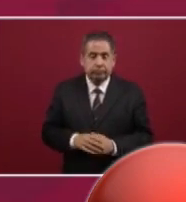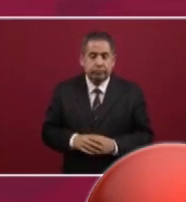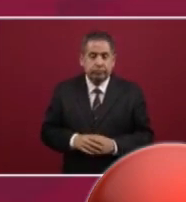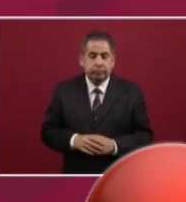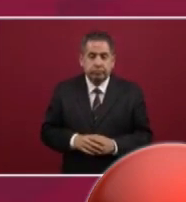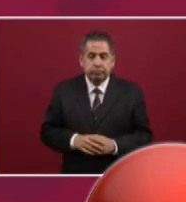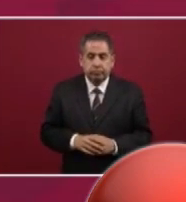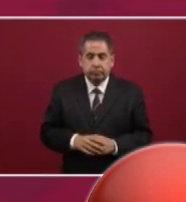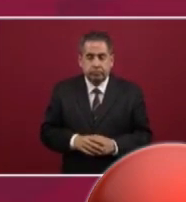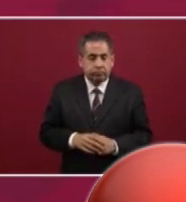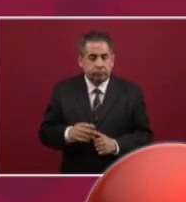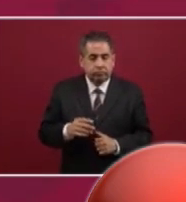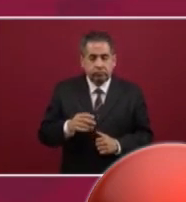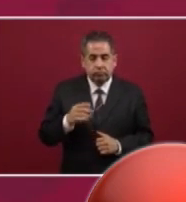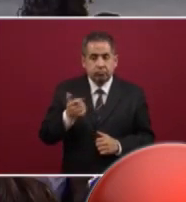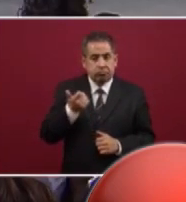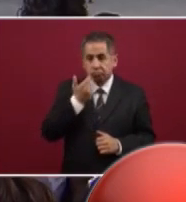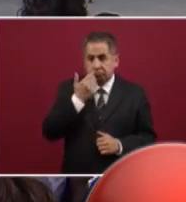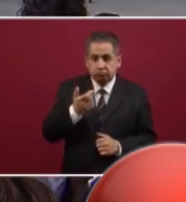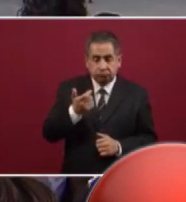se ha apreciado